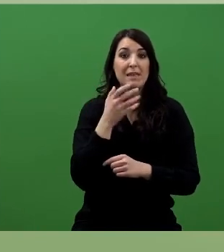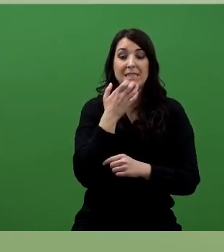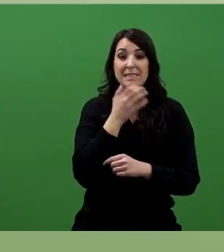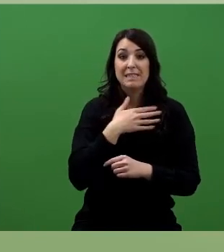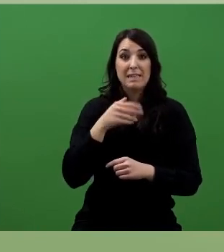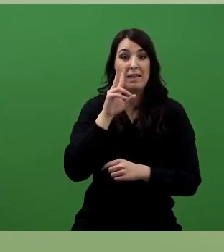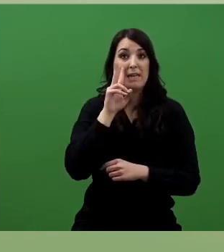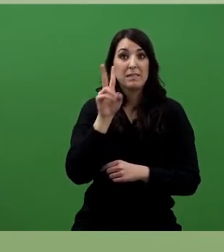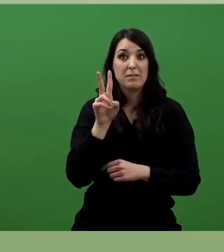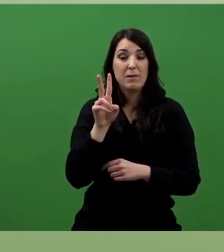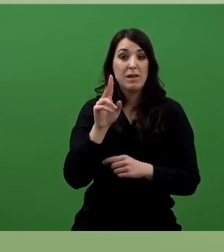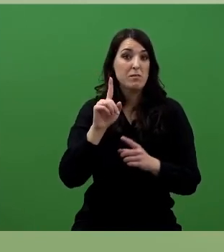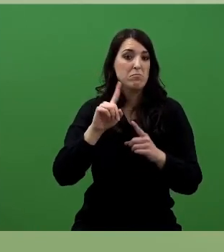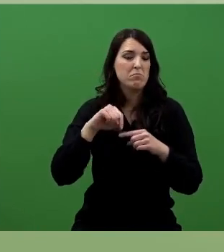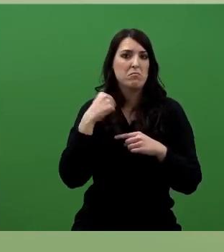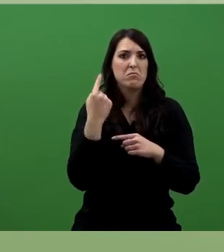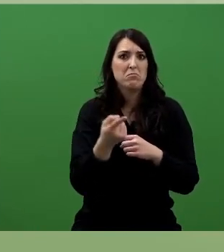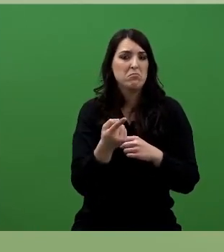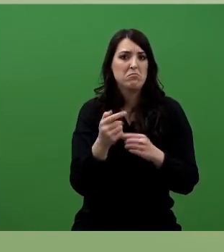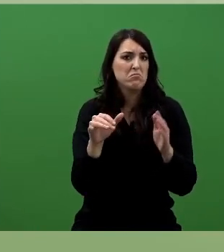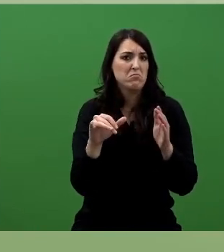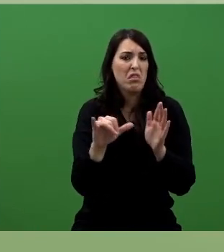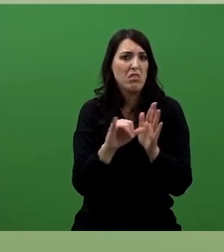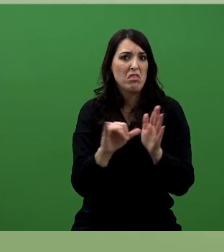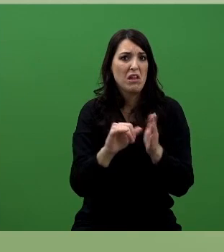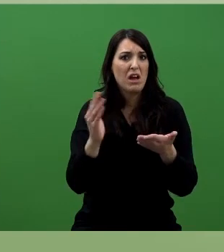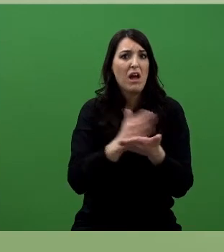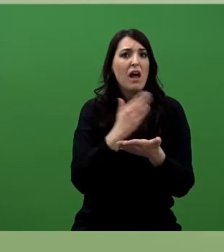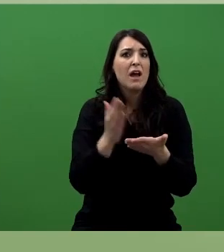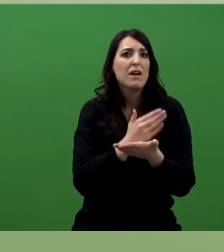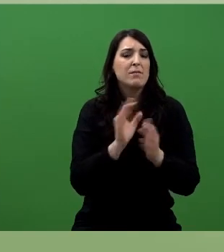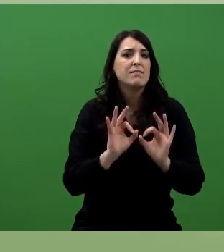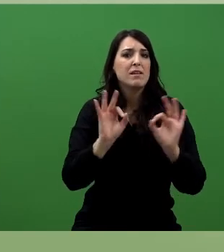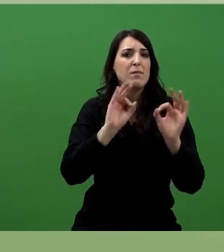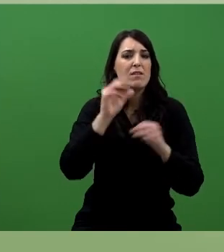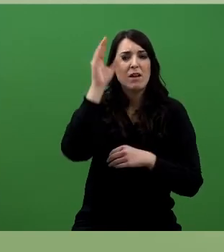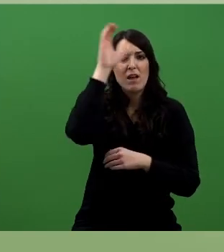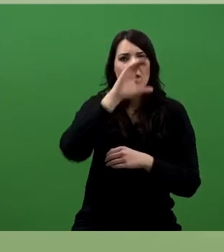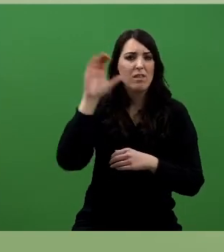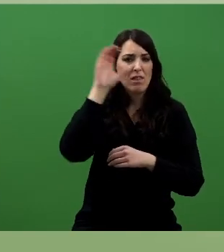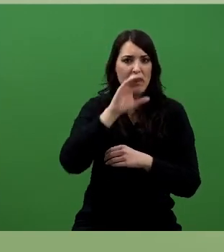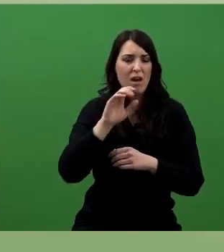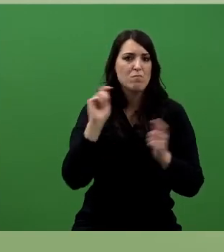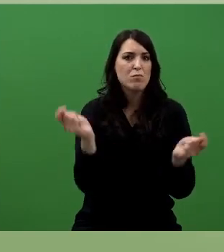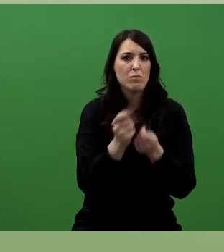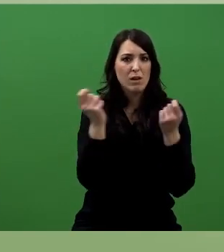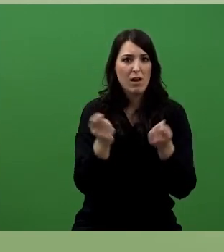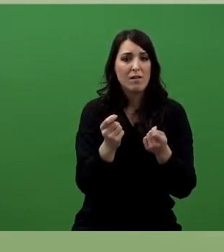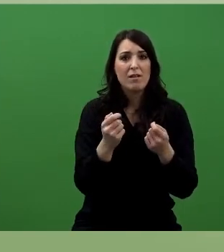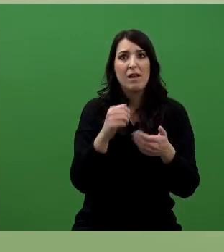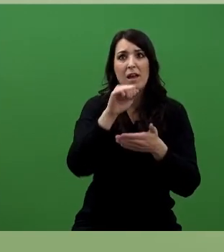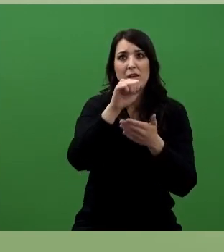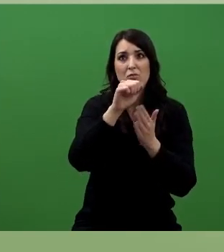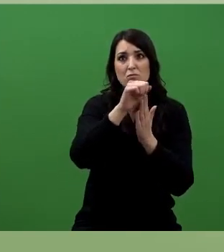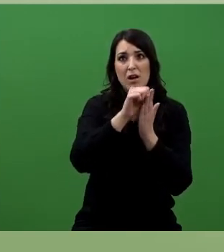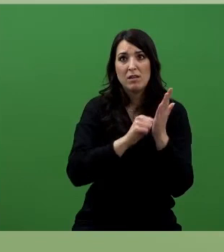ver, en breve estará publicado en el Journal of Molecular Diagnostics un artículo que ha liderado una